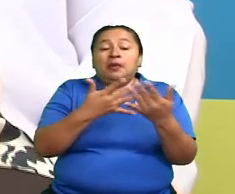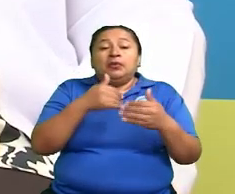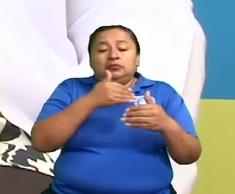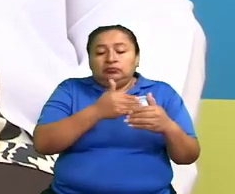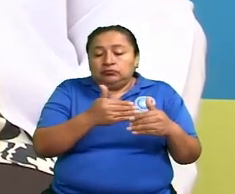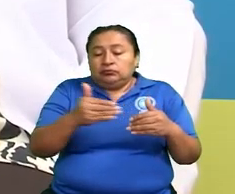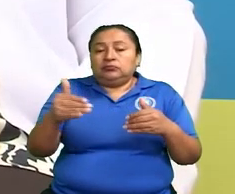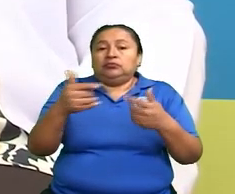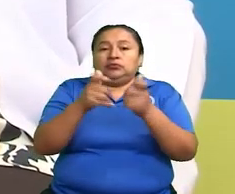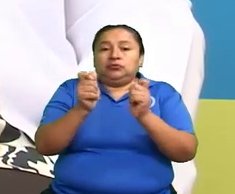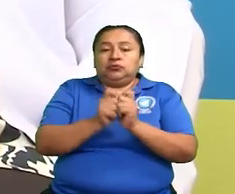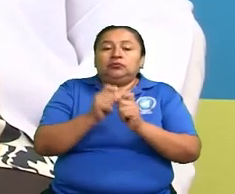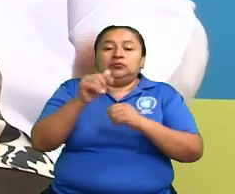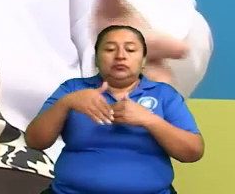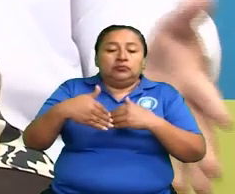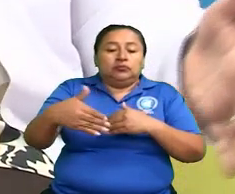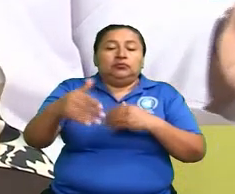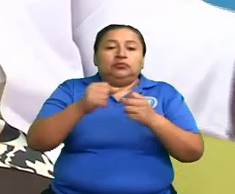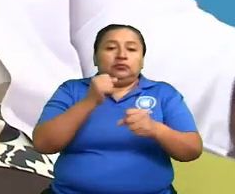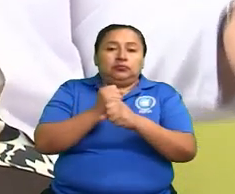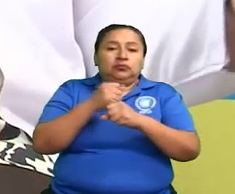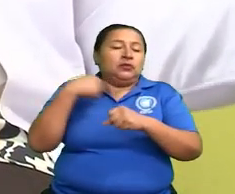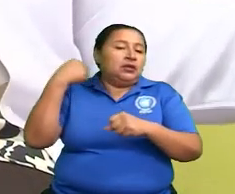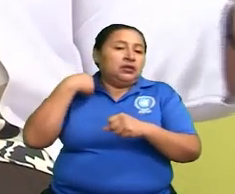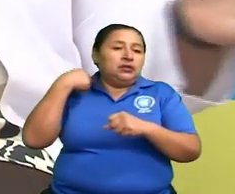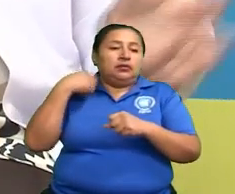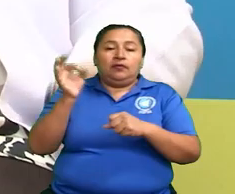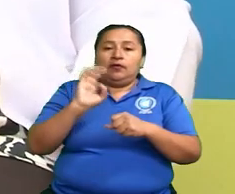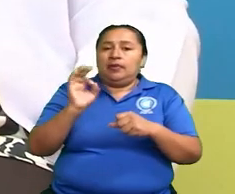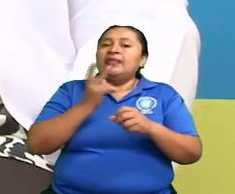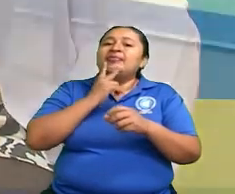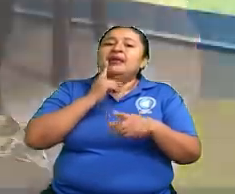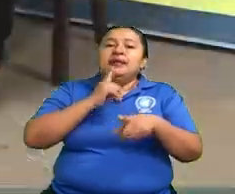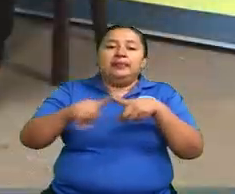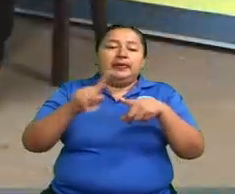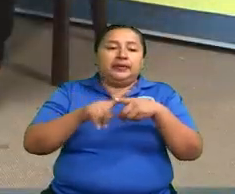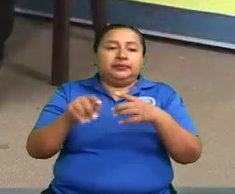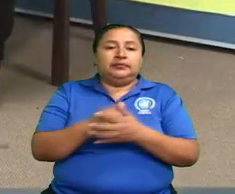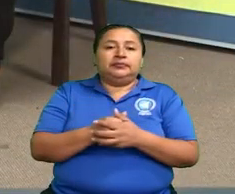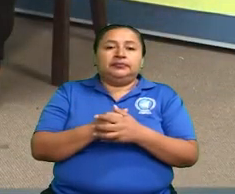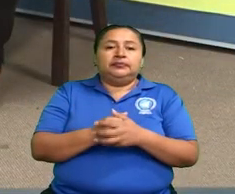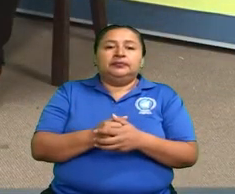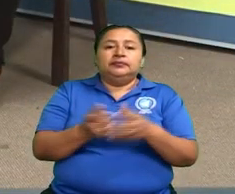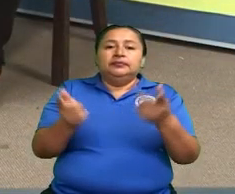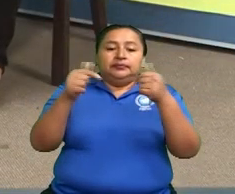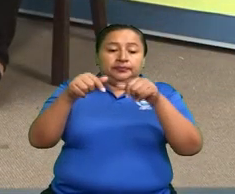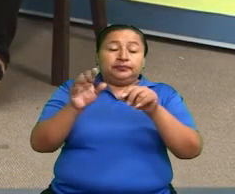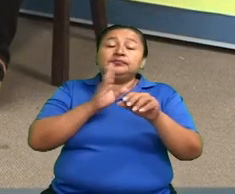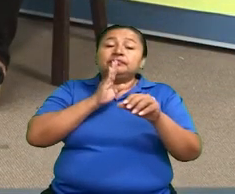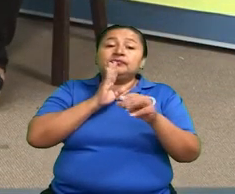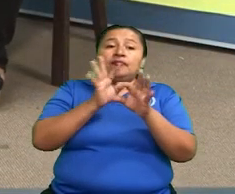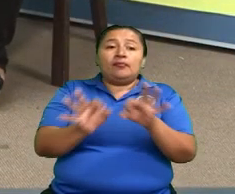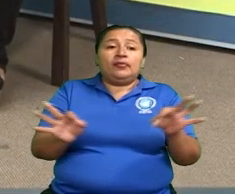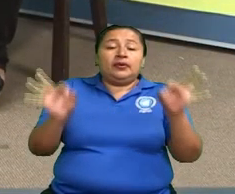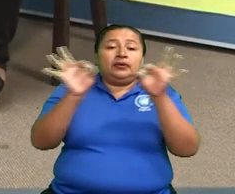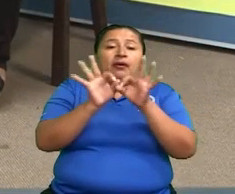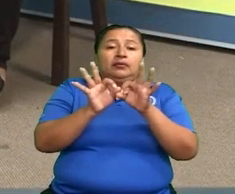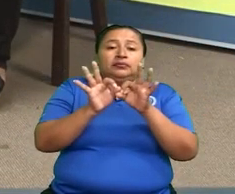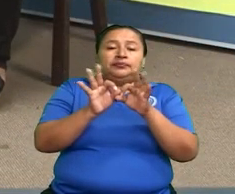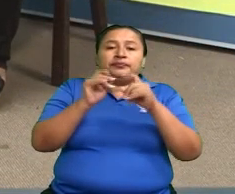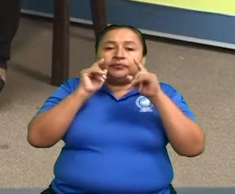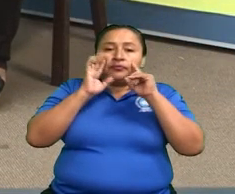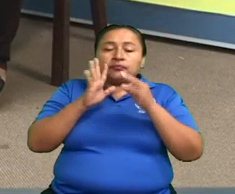ese grupo de edad y siempre de forma gratuita la vacuna. Aquí vamos a hablar de lo importante, doctora, que es guardar